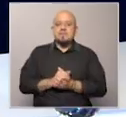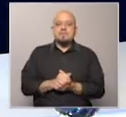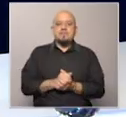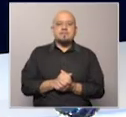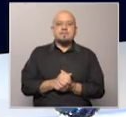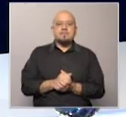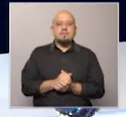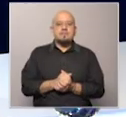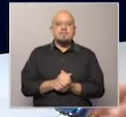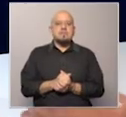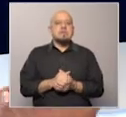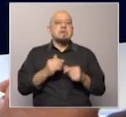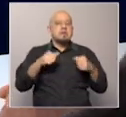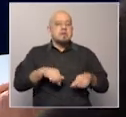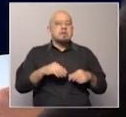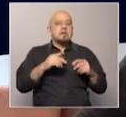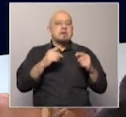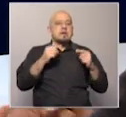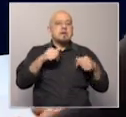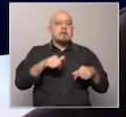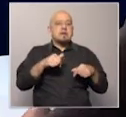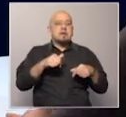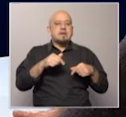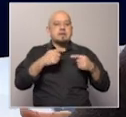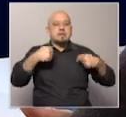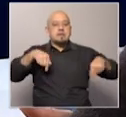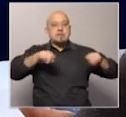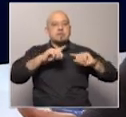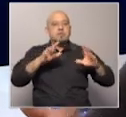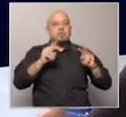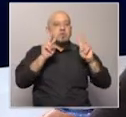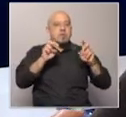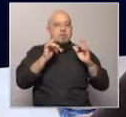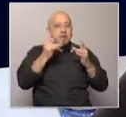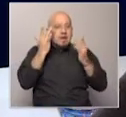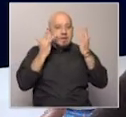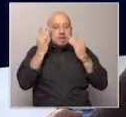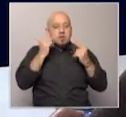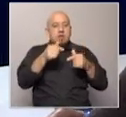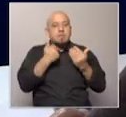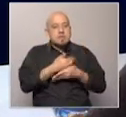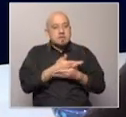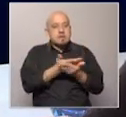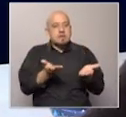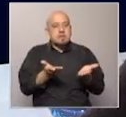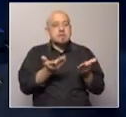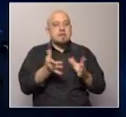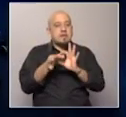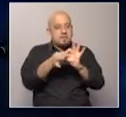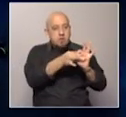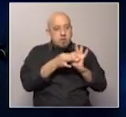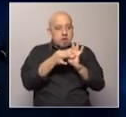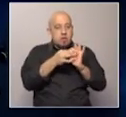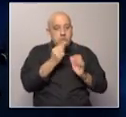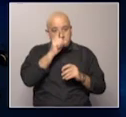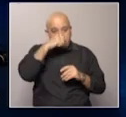estamos de alguna manera simplificando en el canal de la ciudad y es un asunto artístico el que presentas que está vinculado a la ciudad de